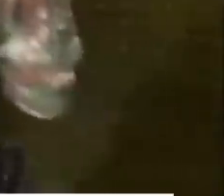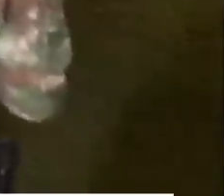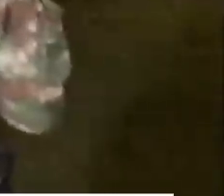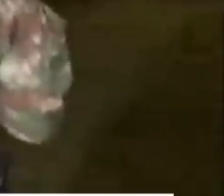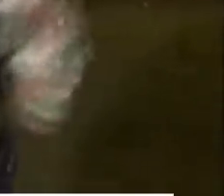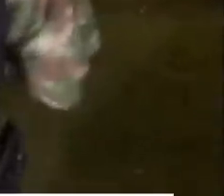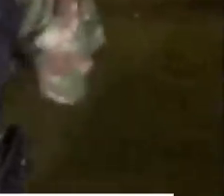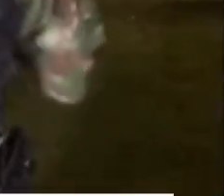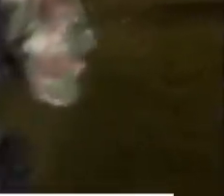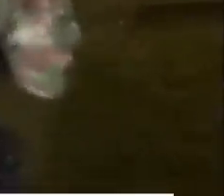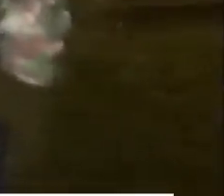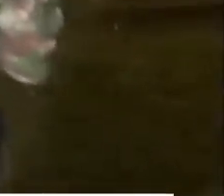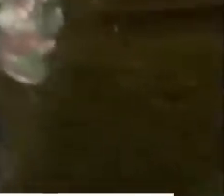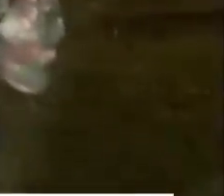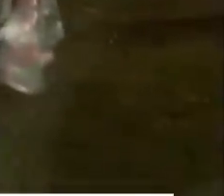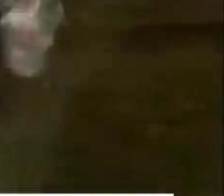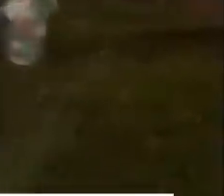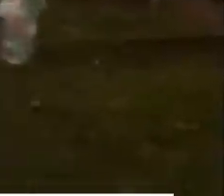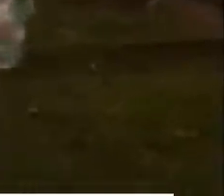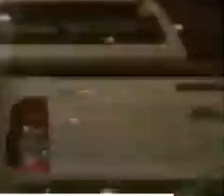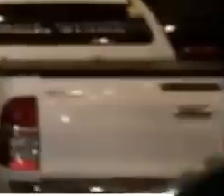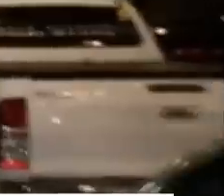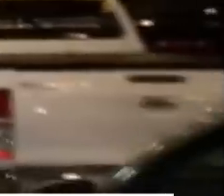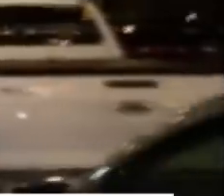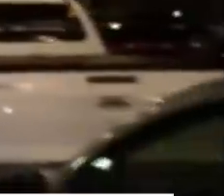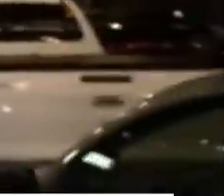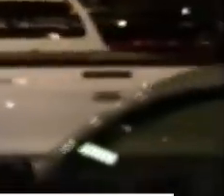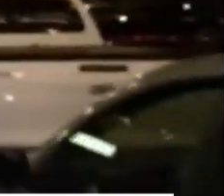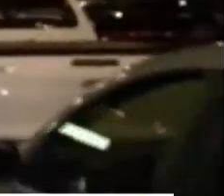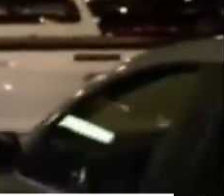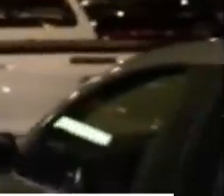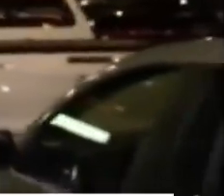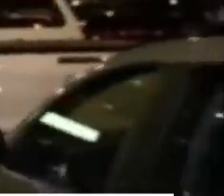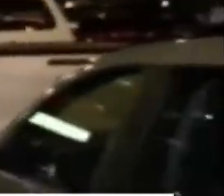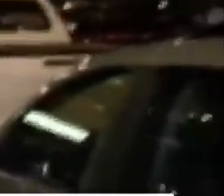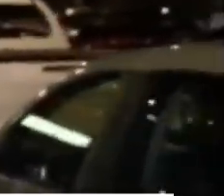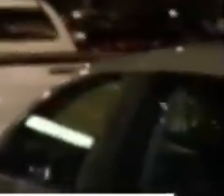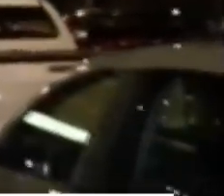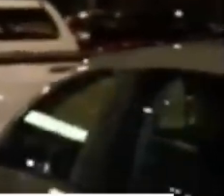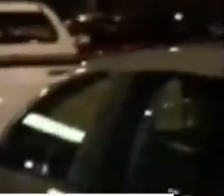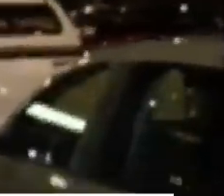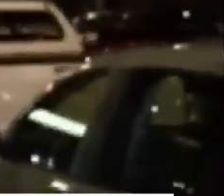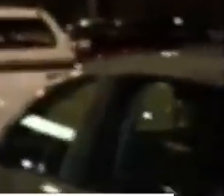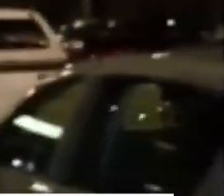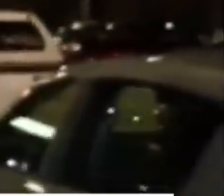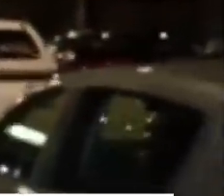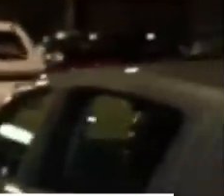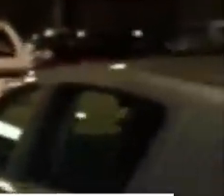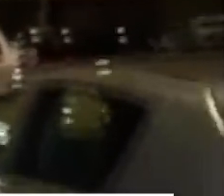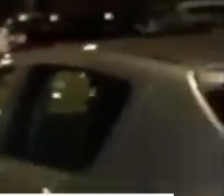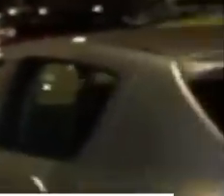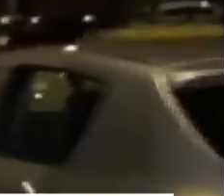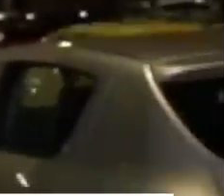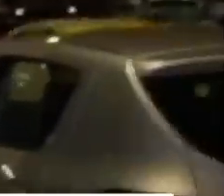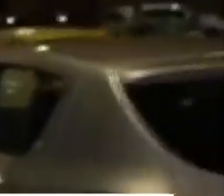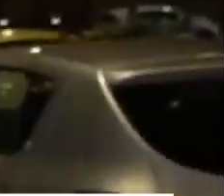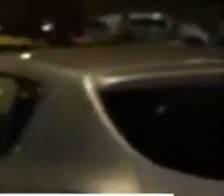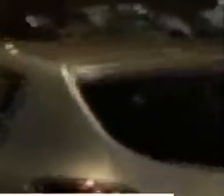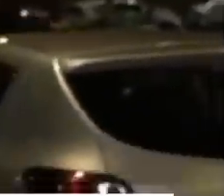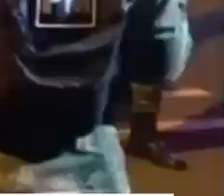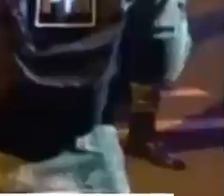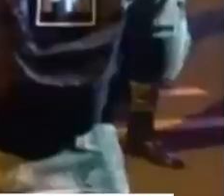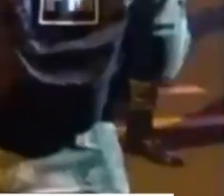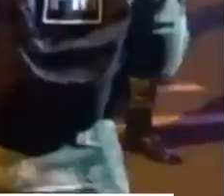tener entre 18 y hasta faltando un día para cumplir los 24 años de edad y ser apta como resultado de los 3 exámenes de